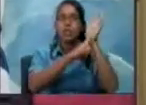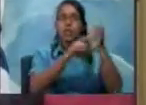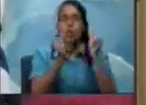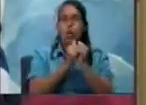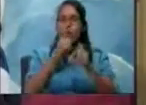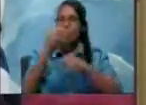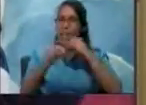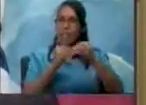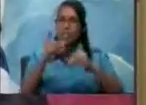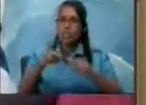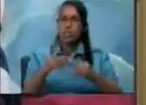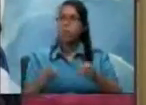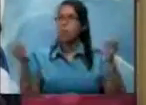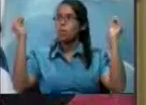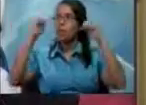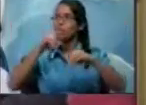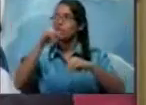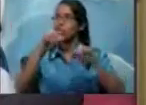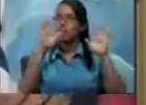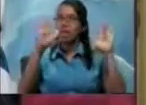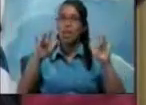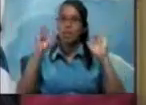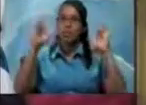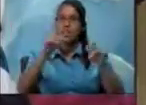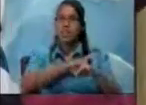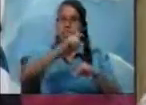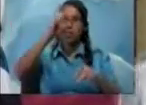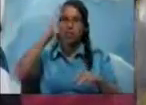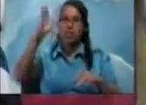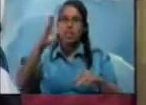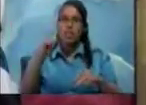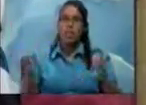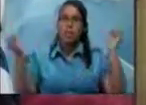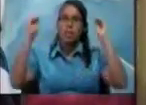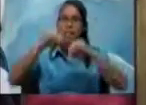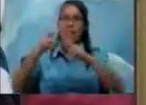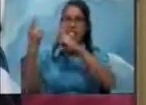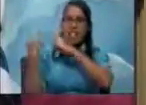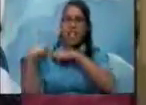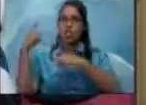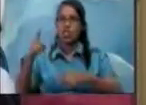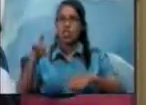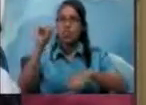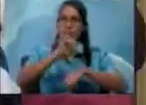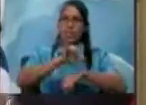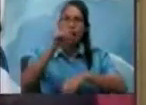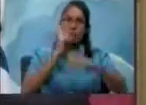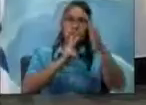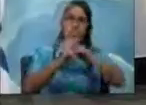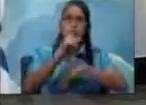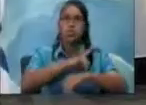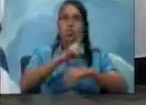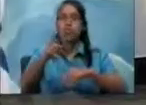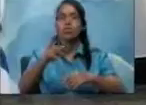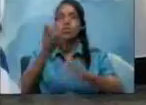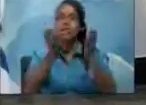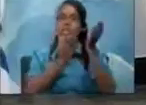hecho respaldando la misericordia de Dios respaldando la visión del siervo de Dios